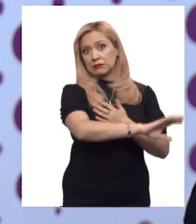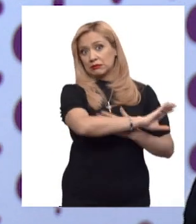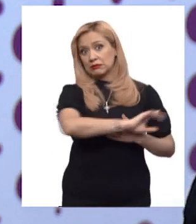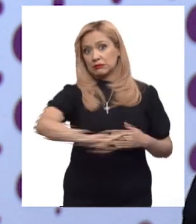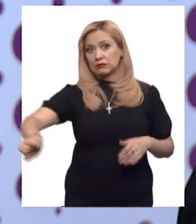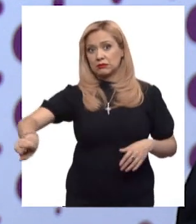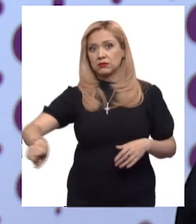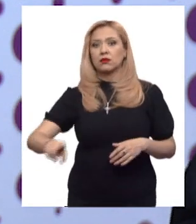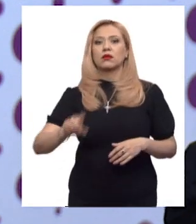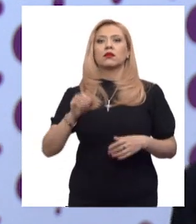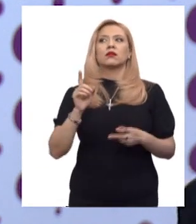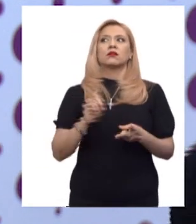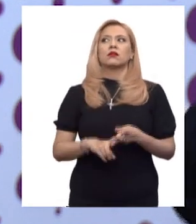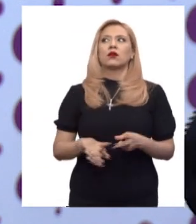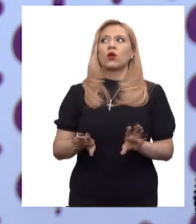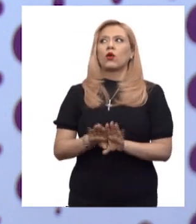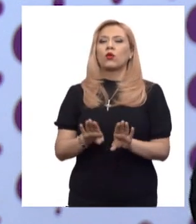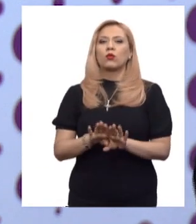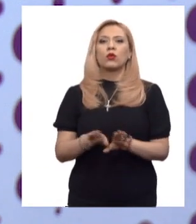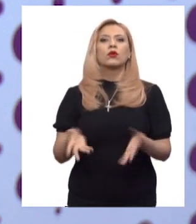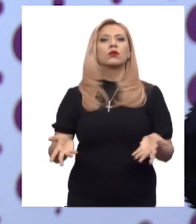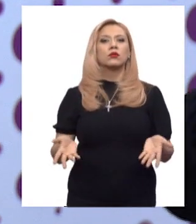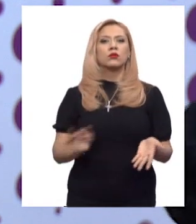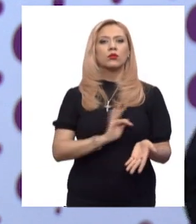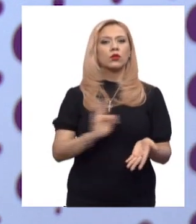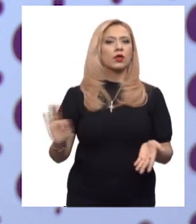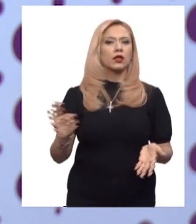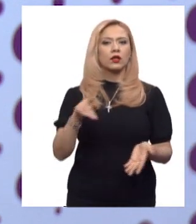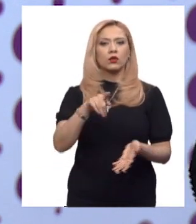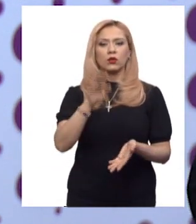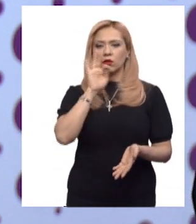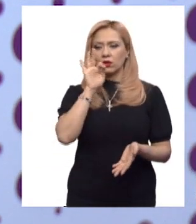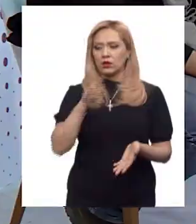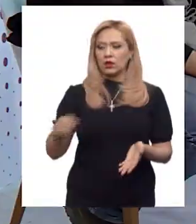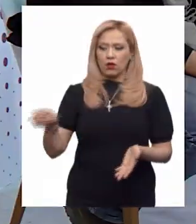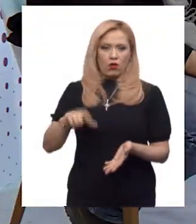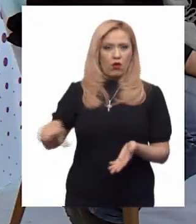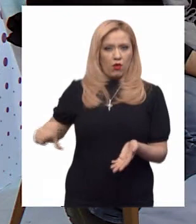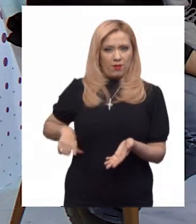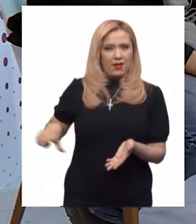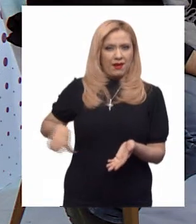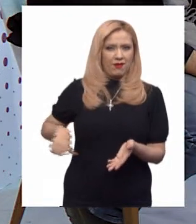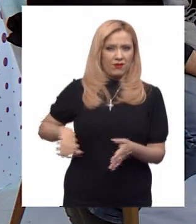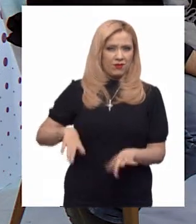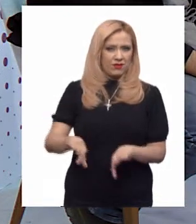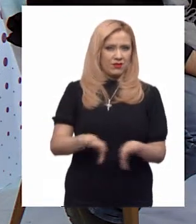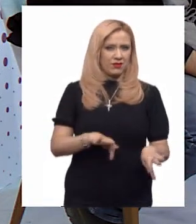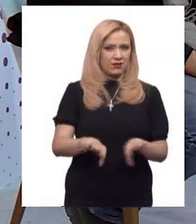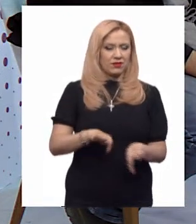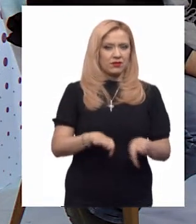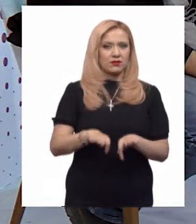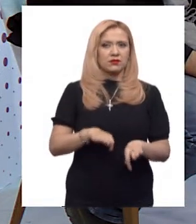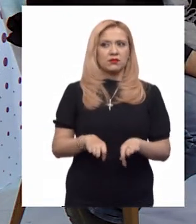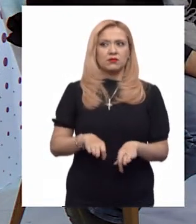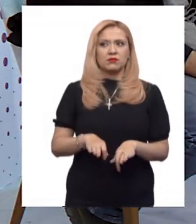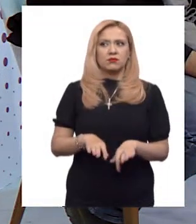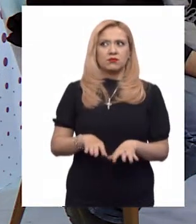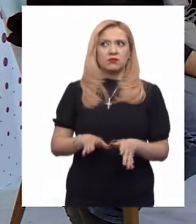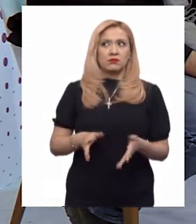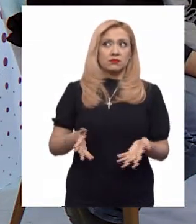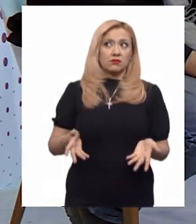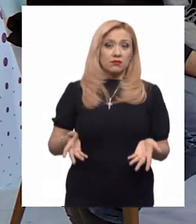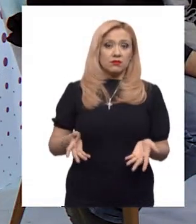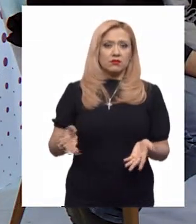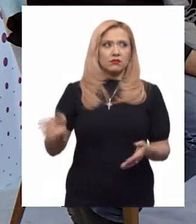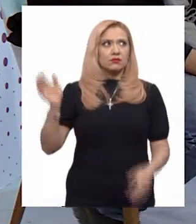laboral, que también cómo puedes garantizar que las personas que son servidores públicos o servidoras públicas y que pueden ser capaces de